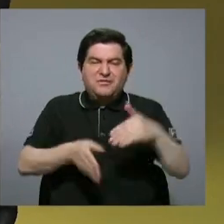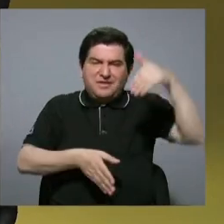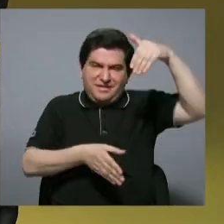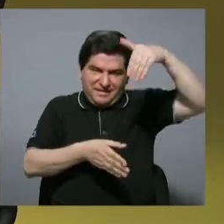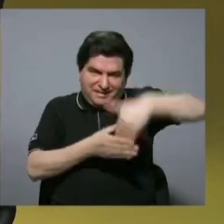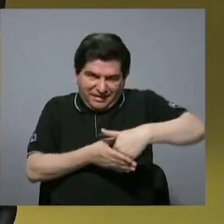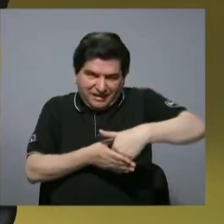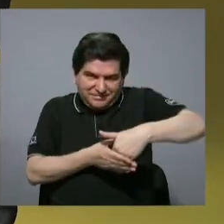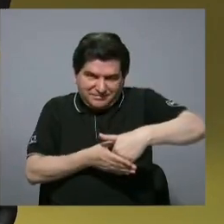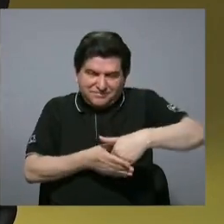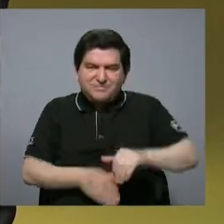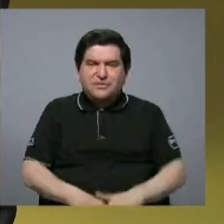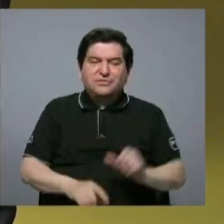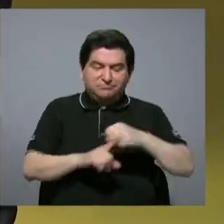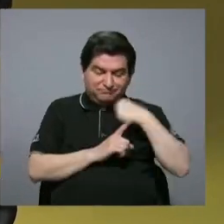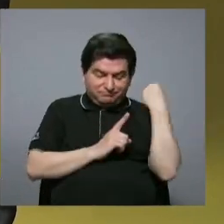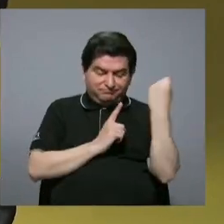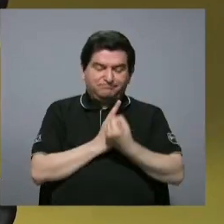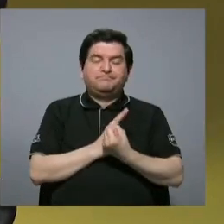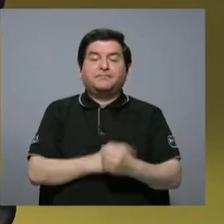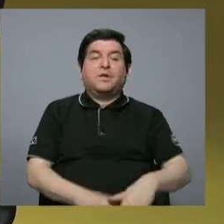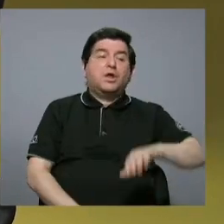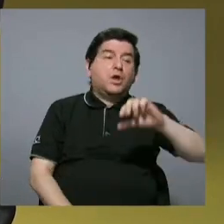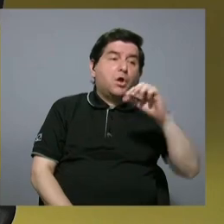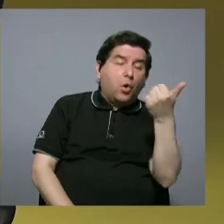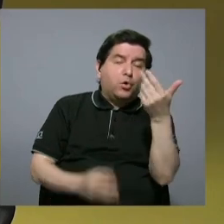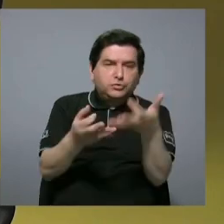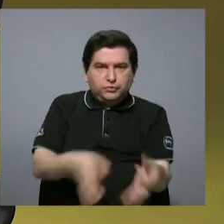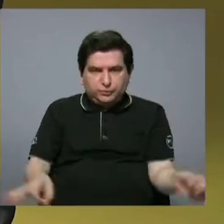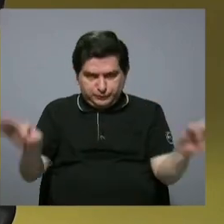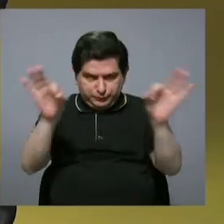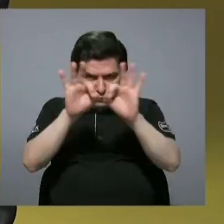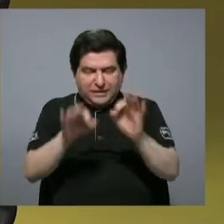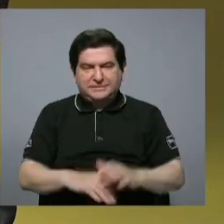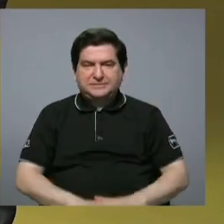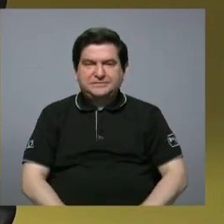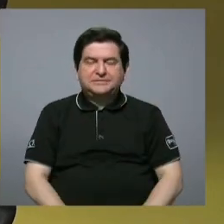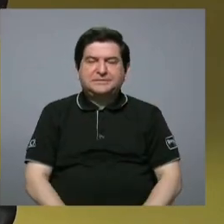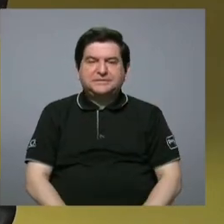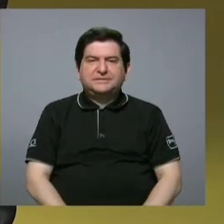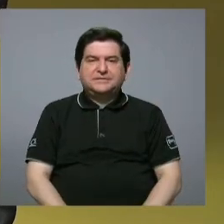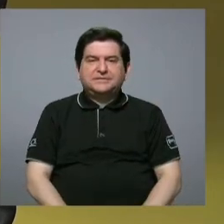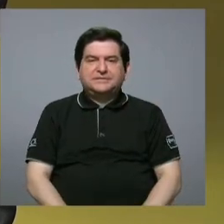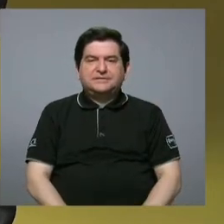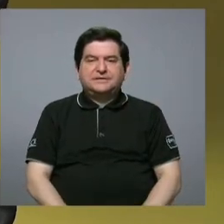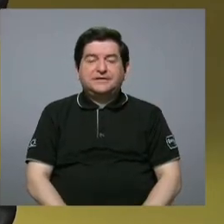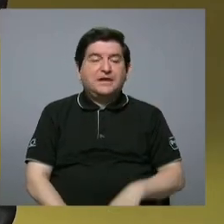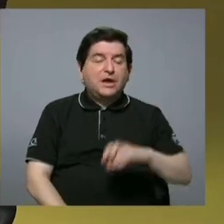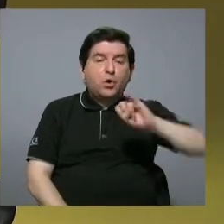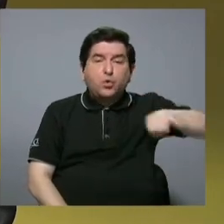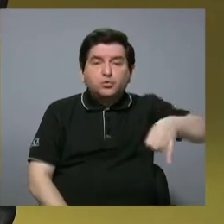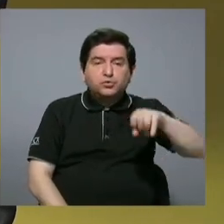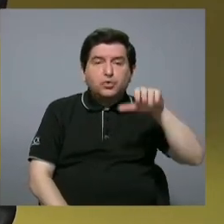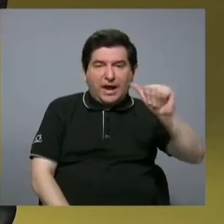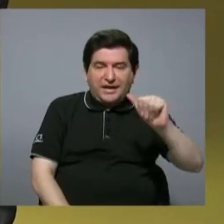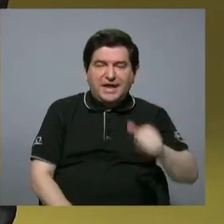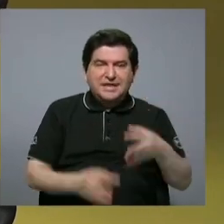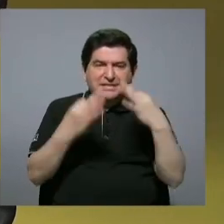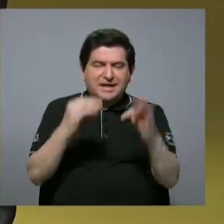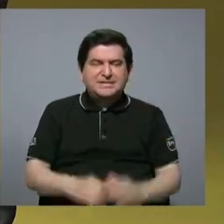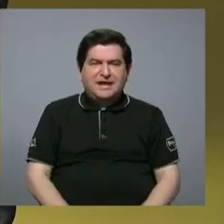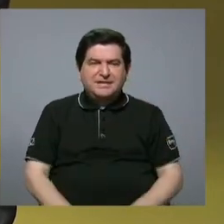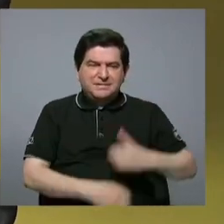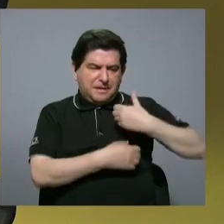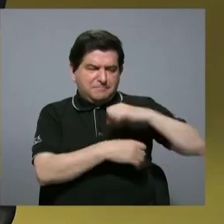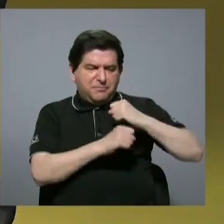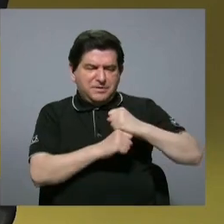esta situación. Otro muy importante es que, bueno, Justo intenta tomar el cabildo, el edificio